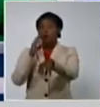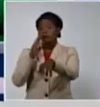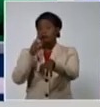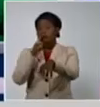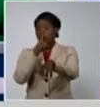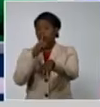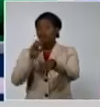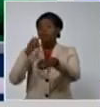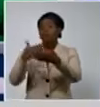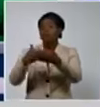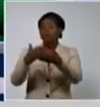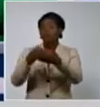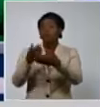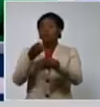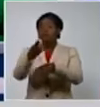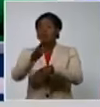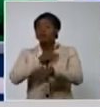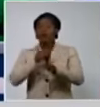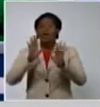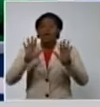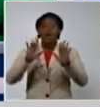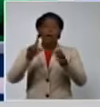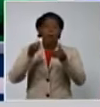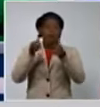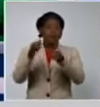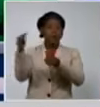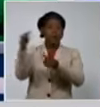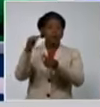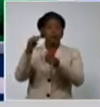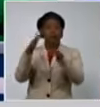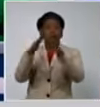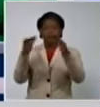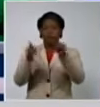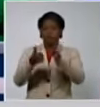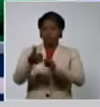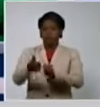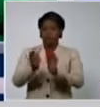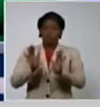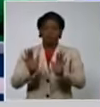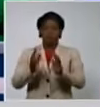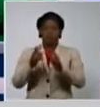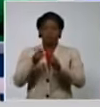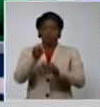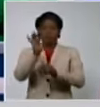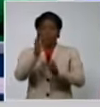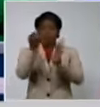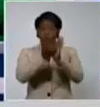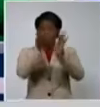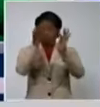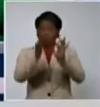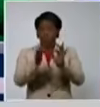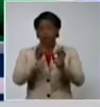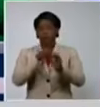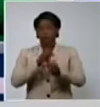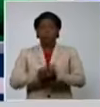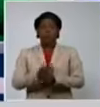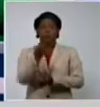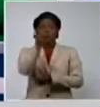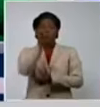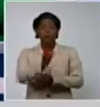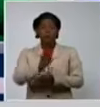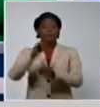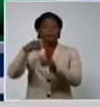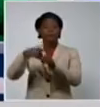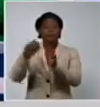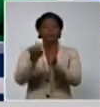positivo nada más. Eso es lo que ocurre con el confirmado. Ahora, una vez que ya a